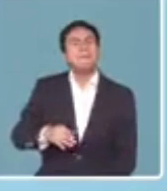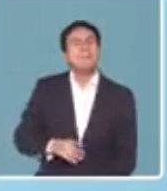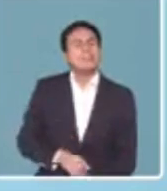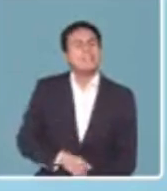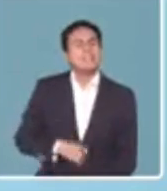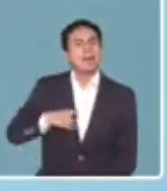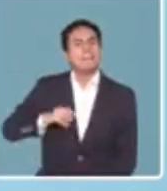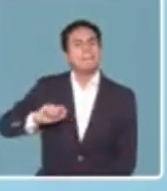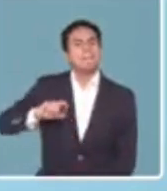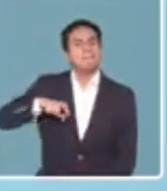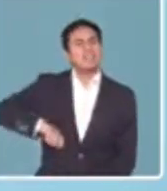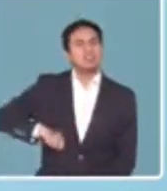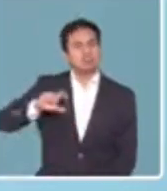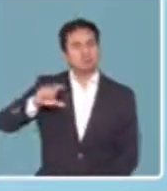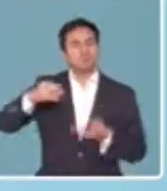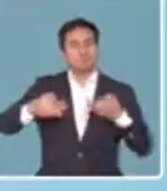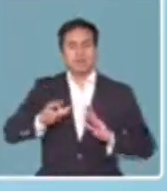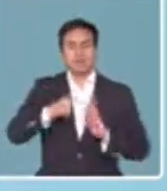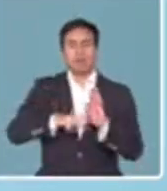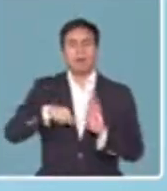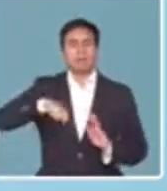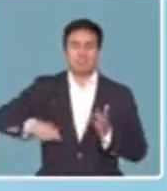favor, saquemos adelante la reforma de pensiones.